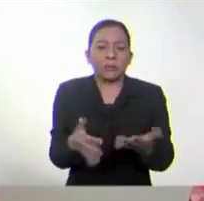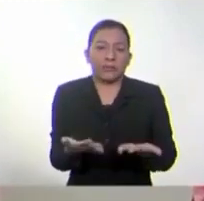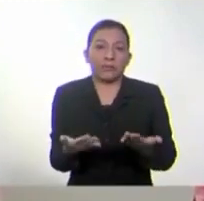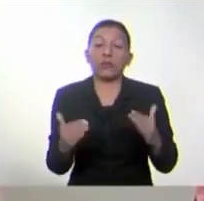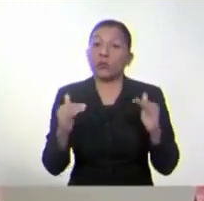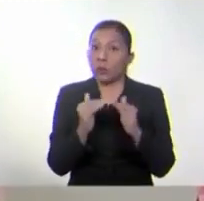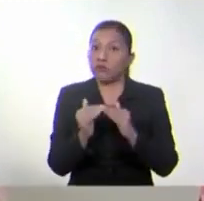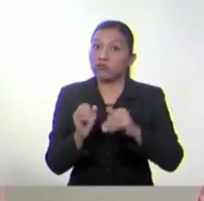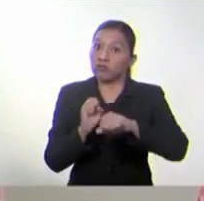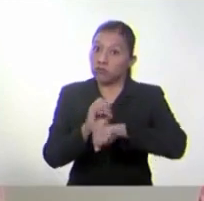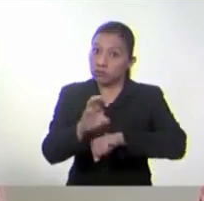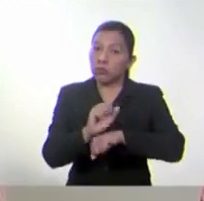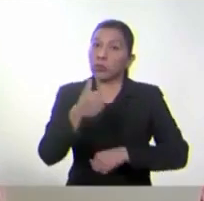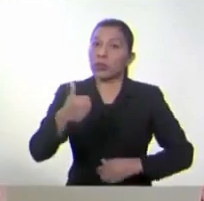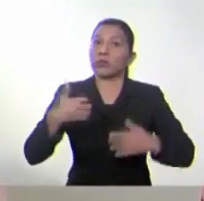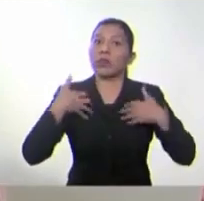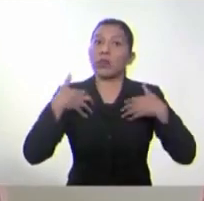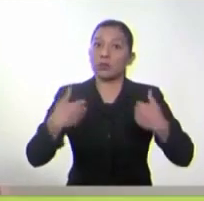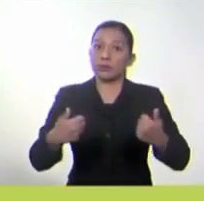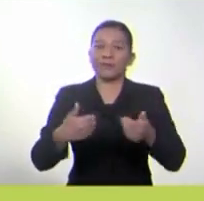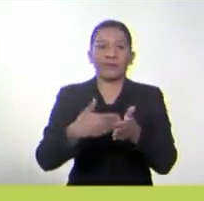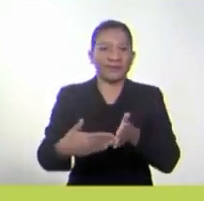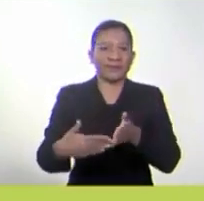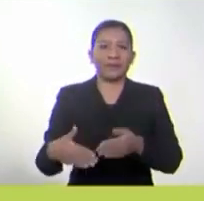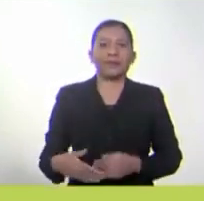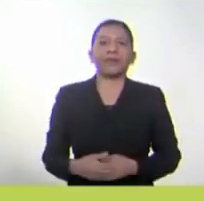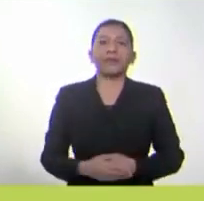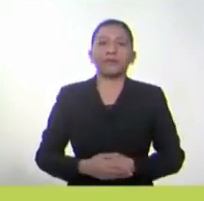para mantener una buena salud. Comencemos.